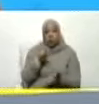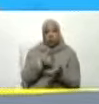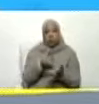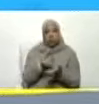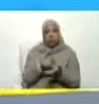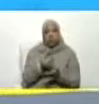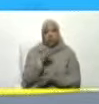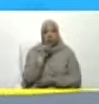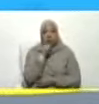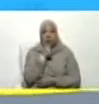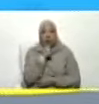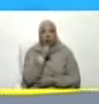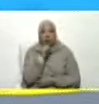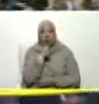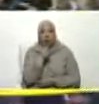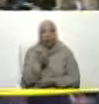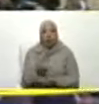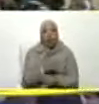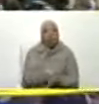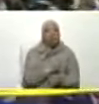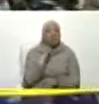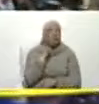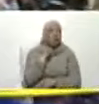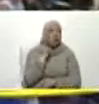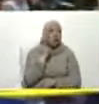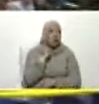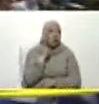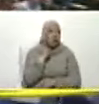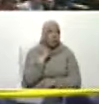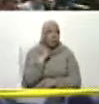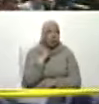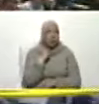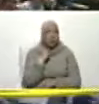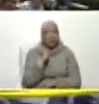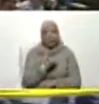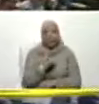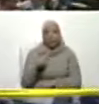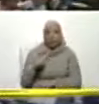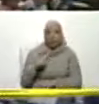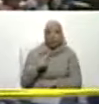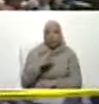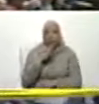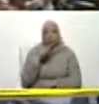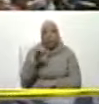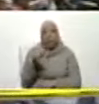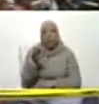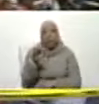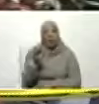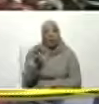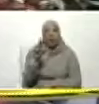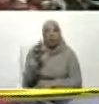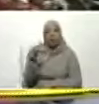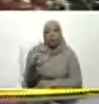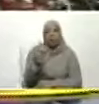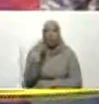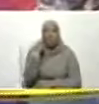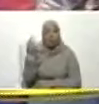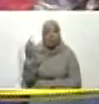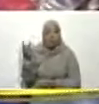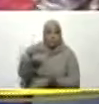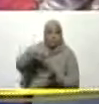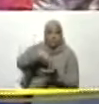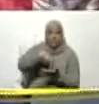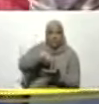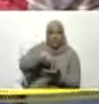La precursora. Solo precursores y precursoras. Párate, Jesús Martínez.